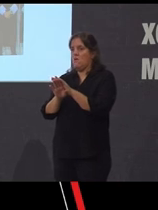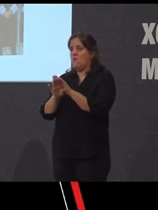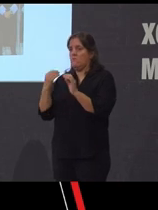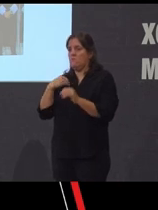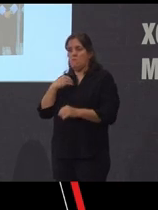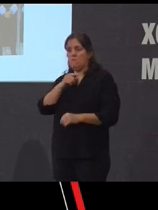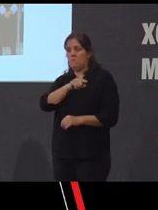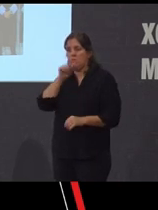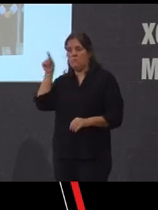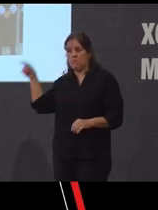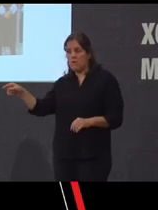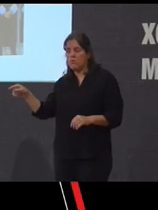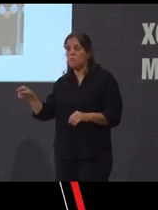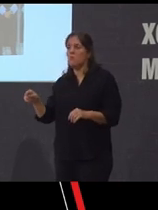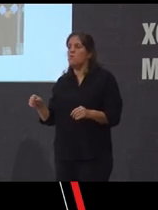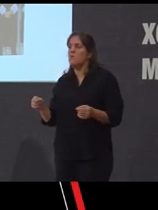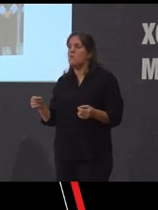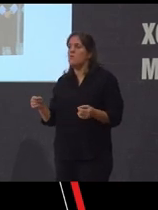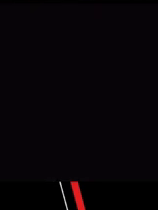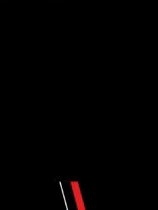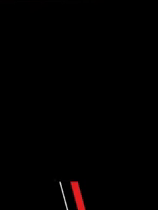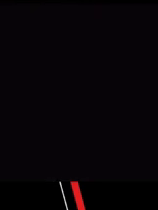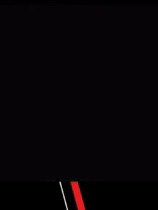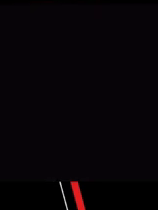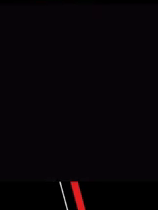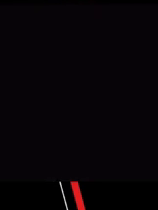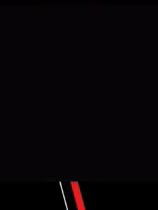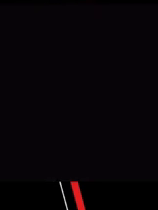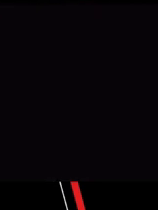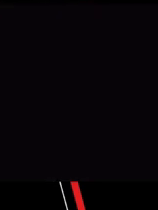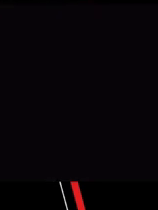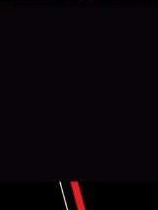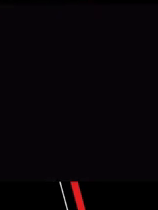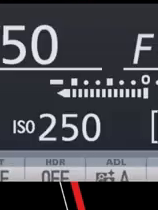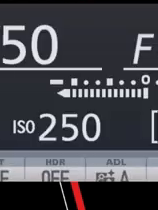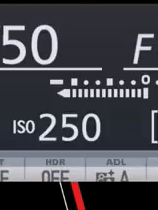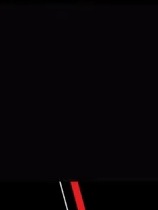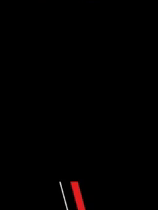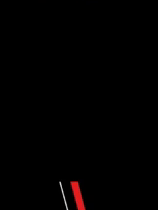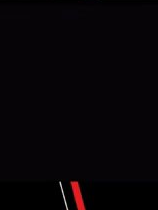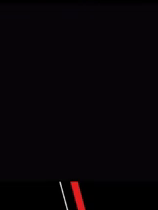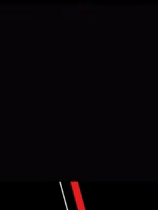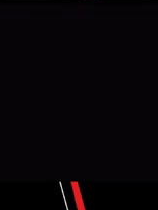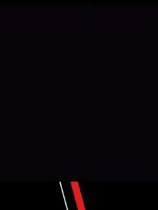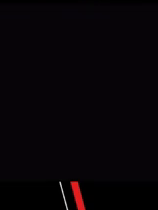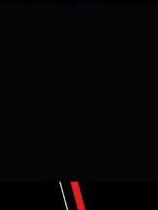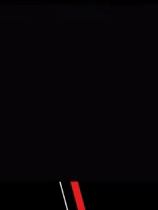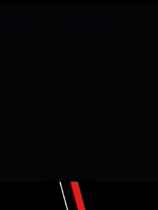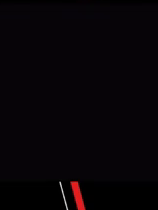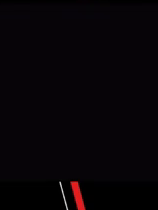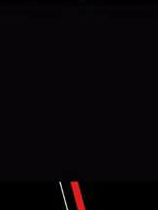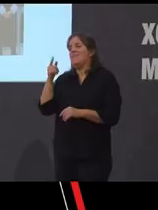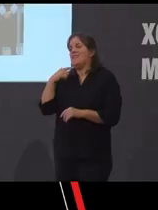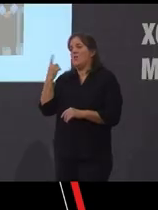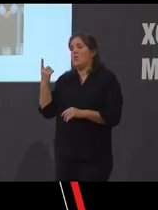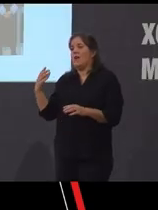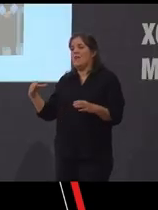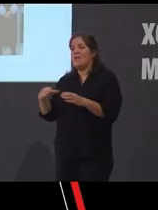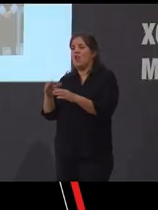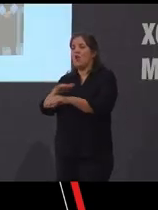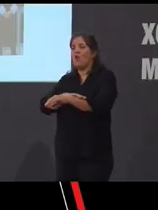está é unha das pedras angulares do réxime do 78, porque